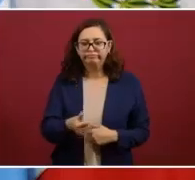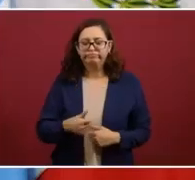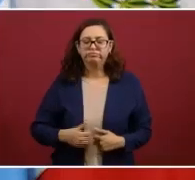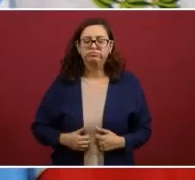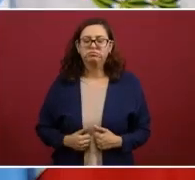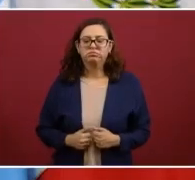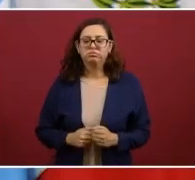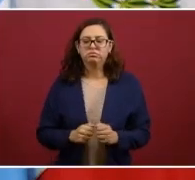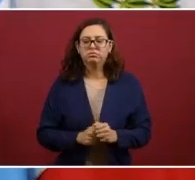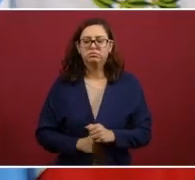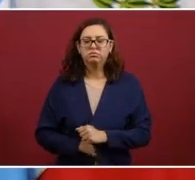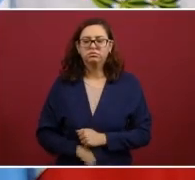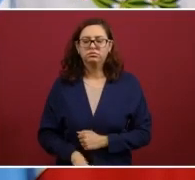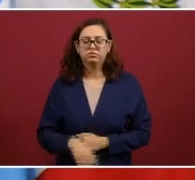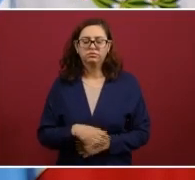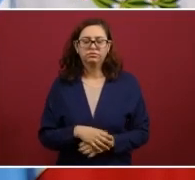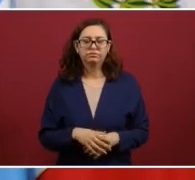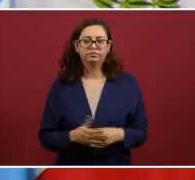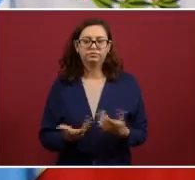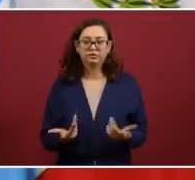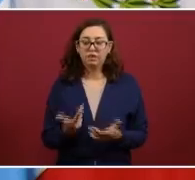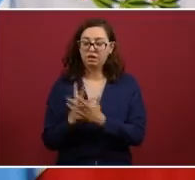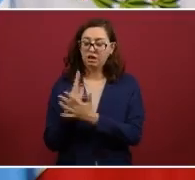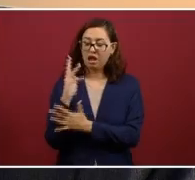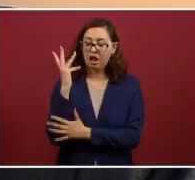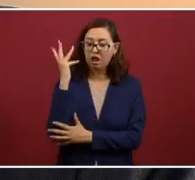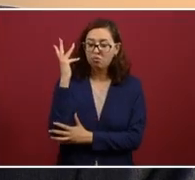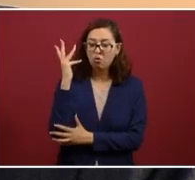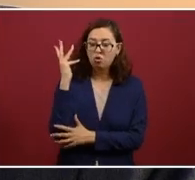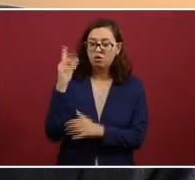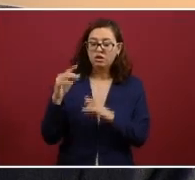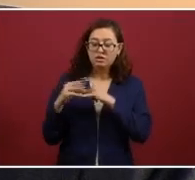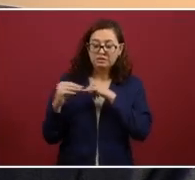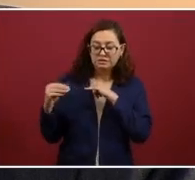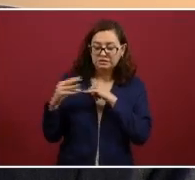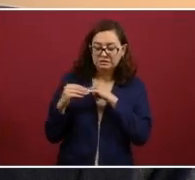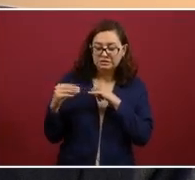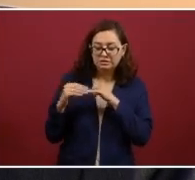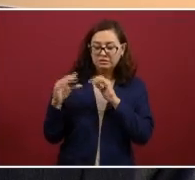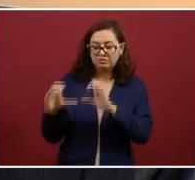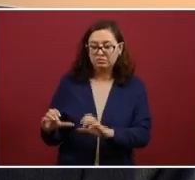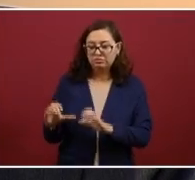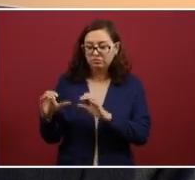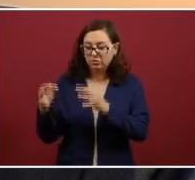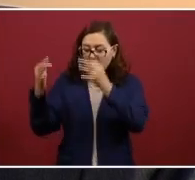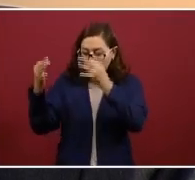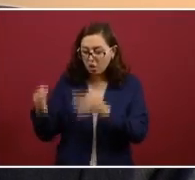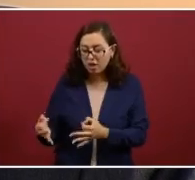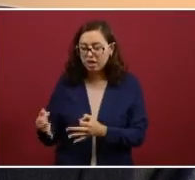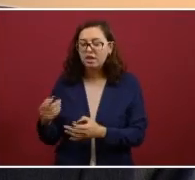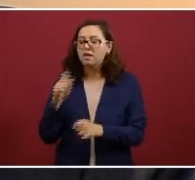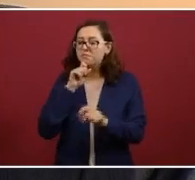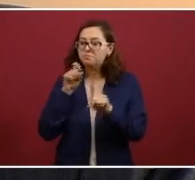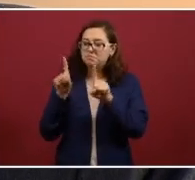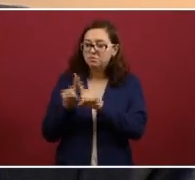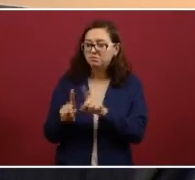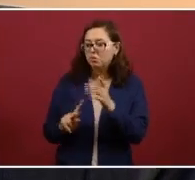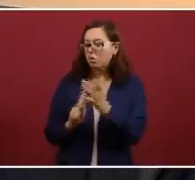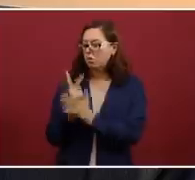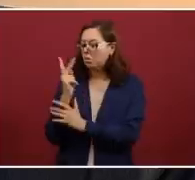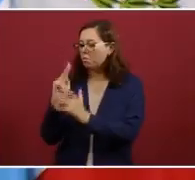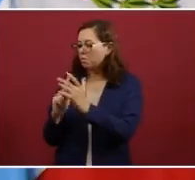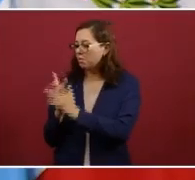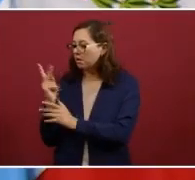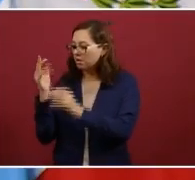cuidar las semillas originarias, no al transgénico. Eso es